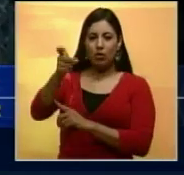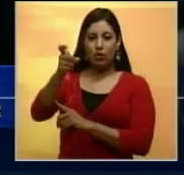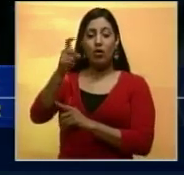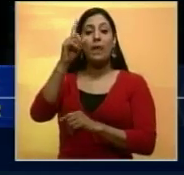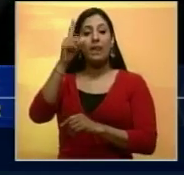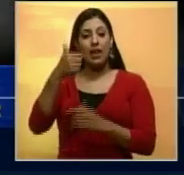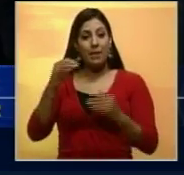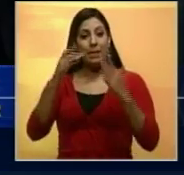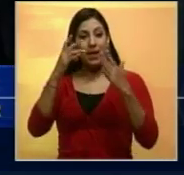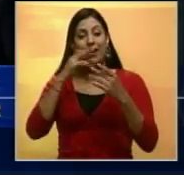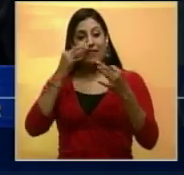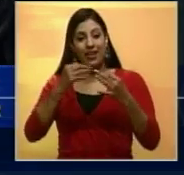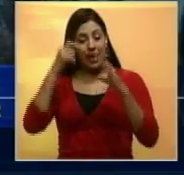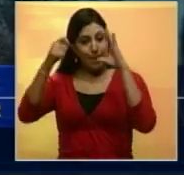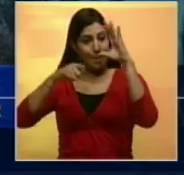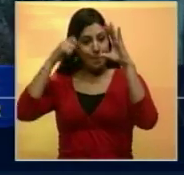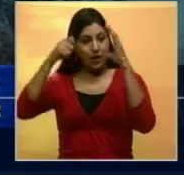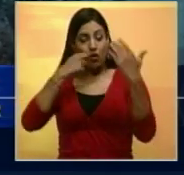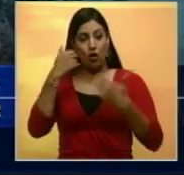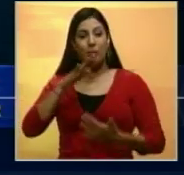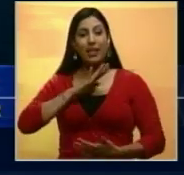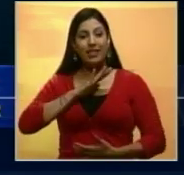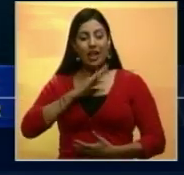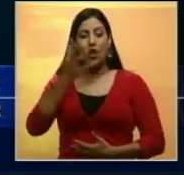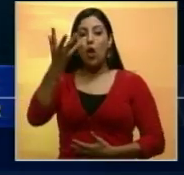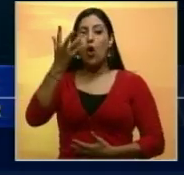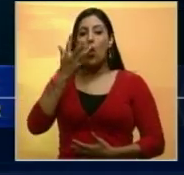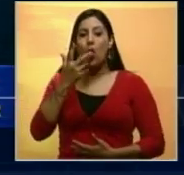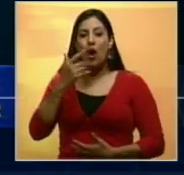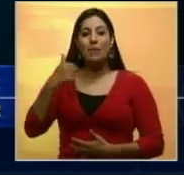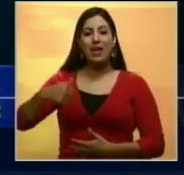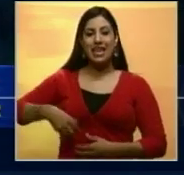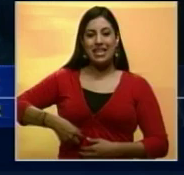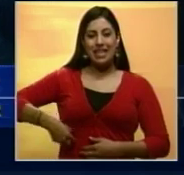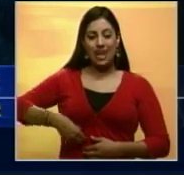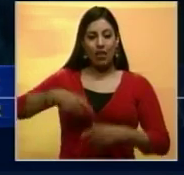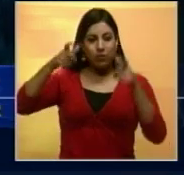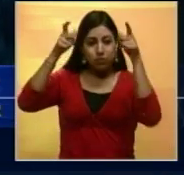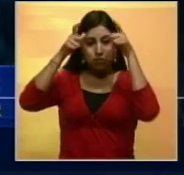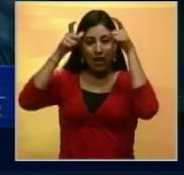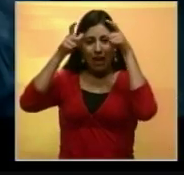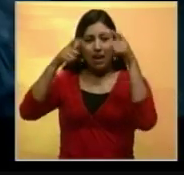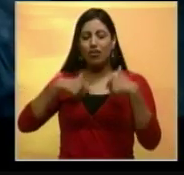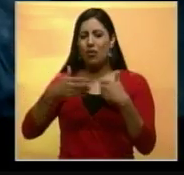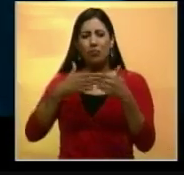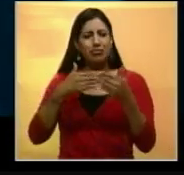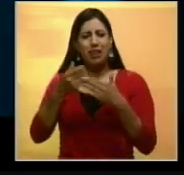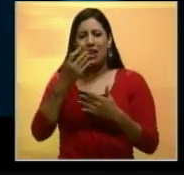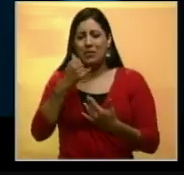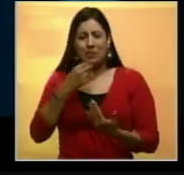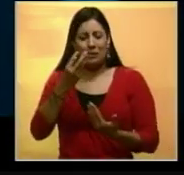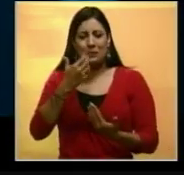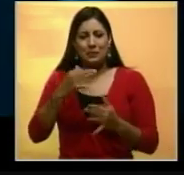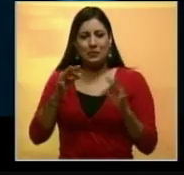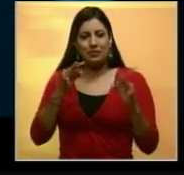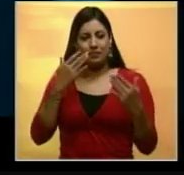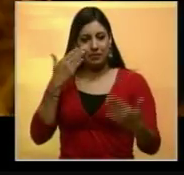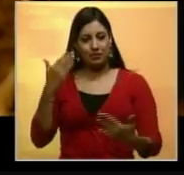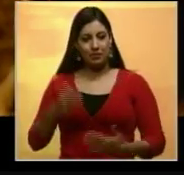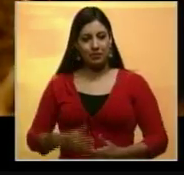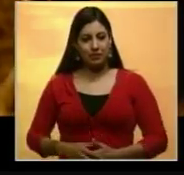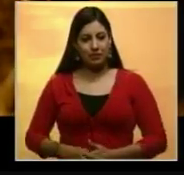Para dar mayor realismo a la película, DiCaprio tuvo que comerse un hígado de bisonte, pese a ser vegetariano.